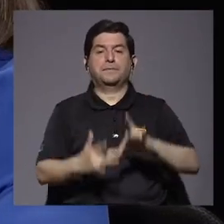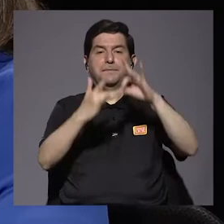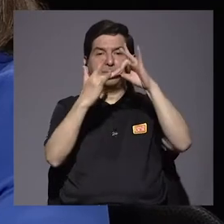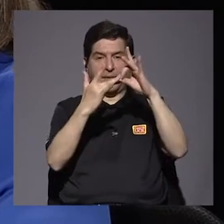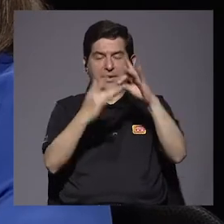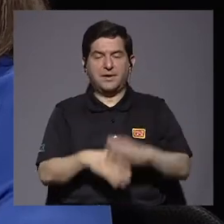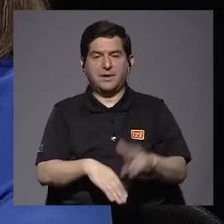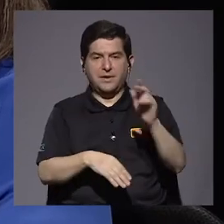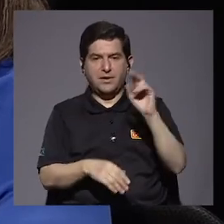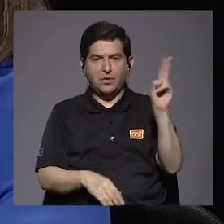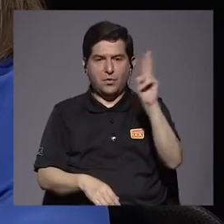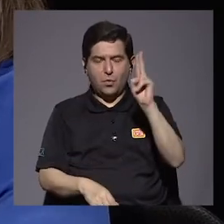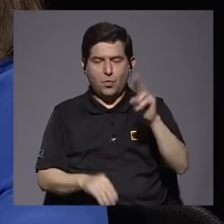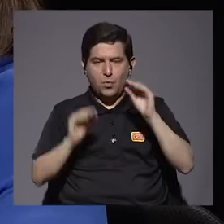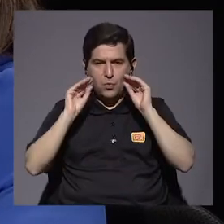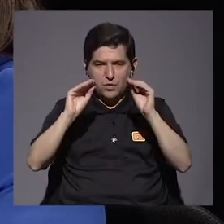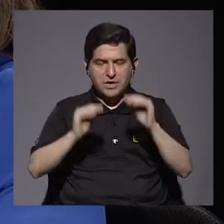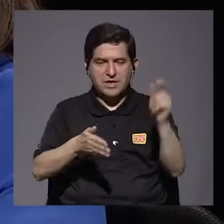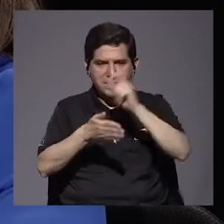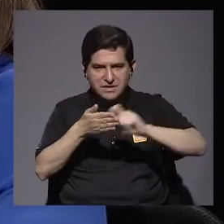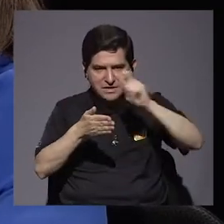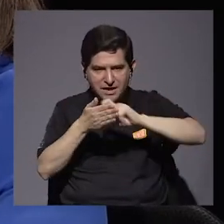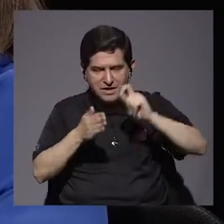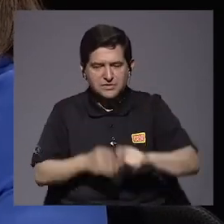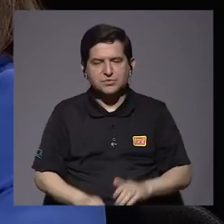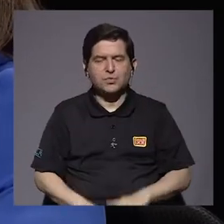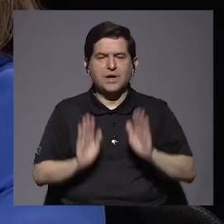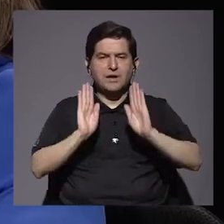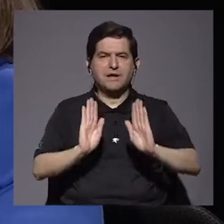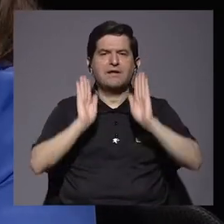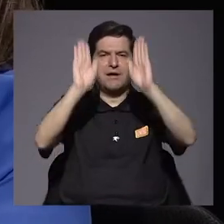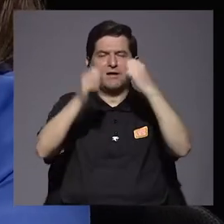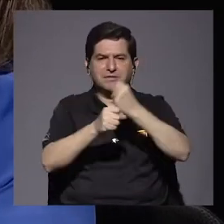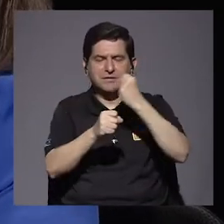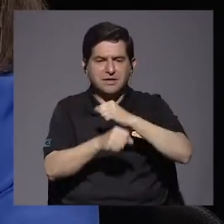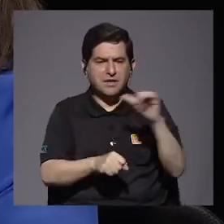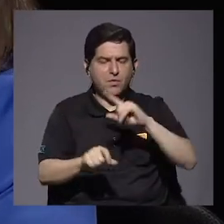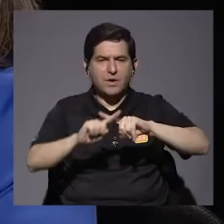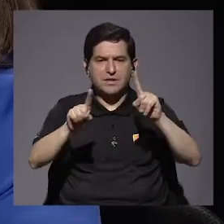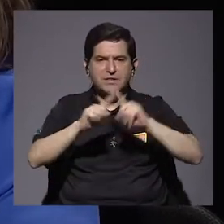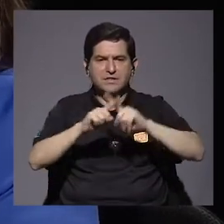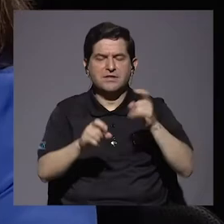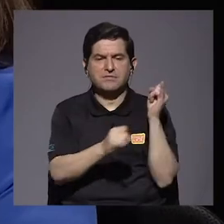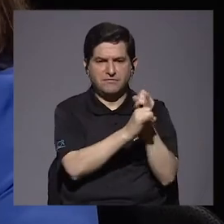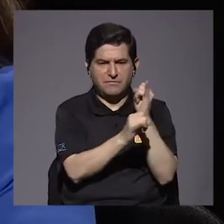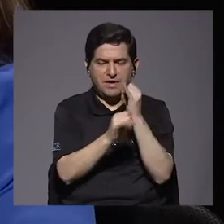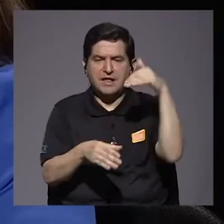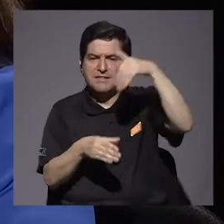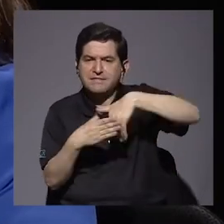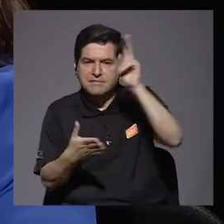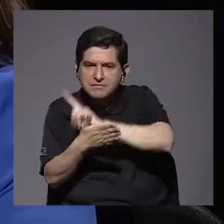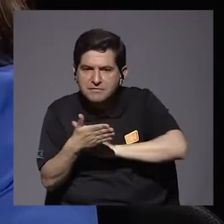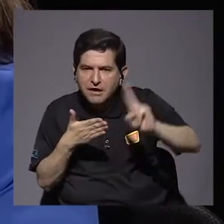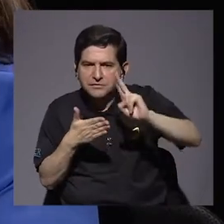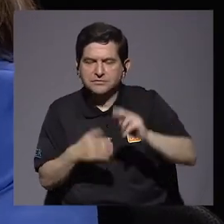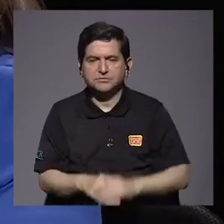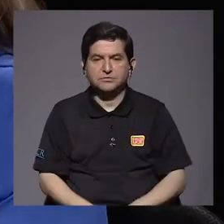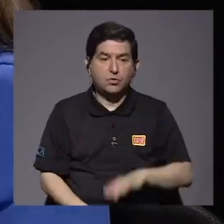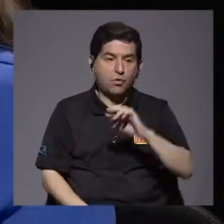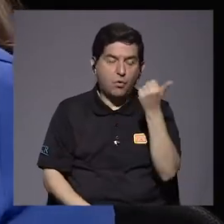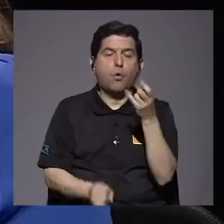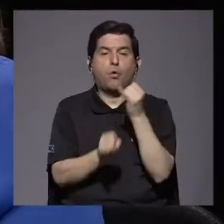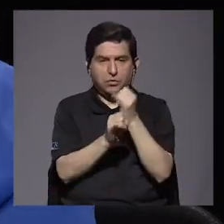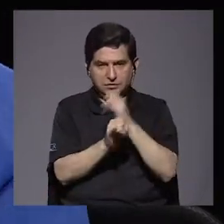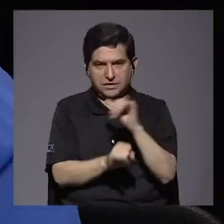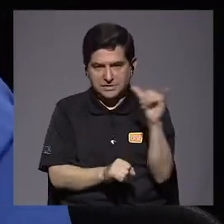particular nuestra unidad académica, nuestra escuela ha hecho un maravilloso trabajo, así como lo han hecho otras instancias de la universidad, ya que hay